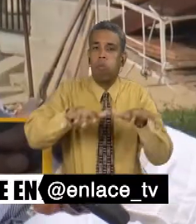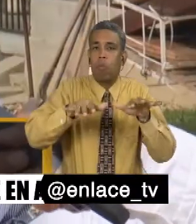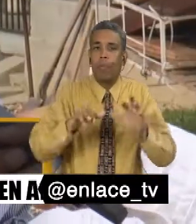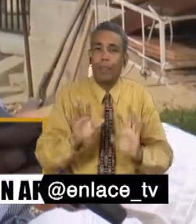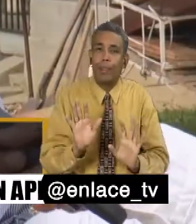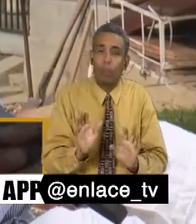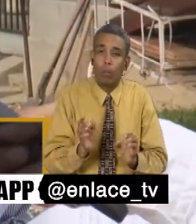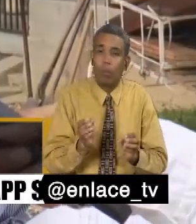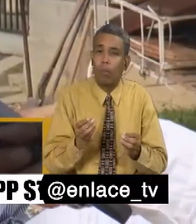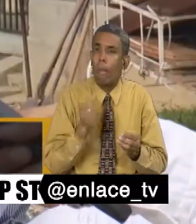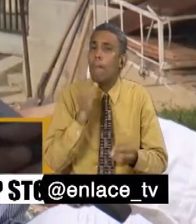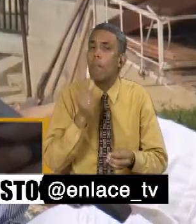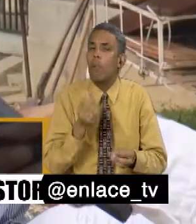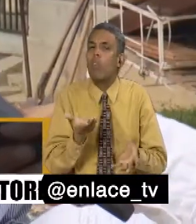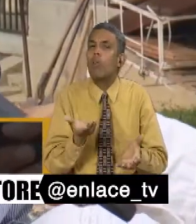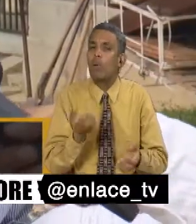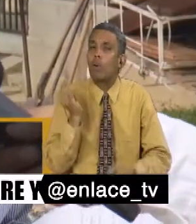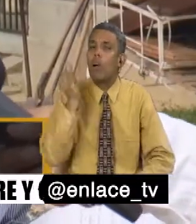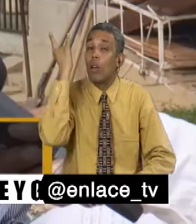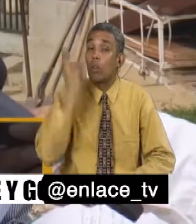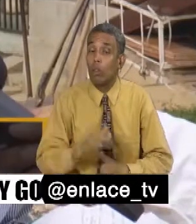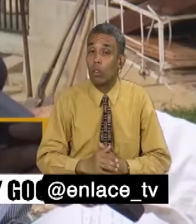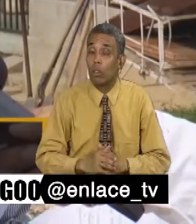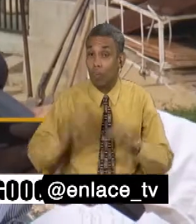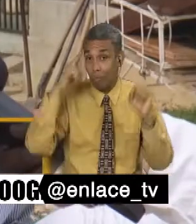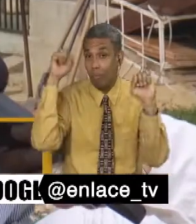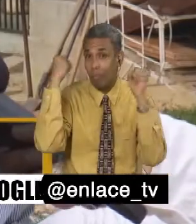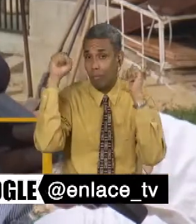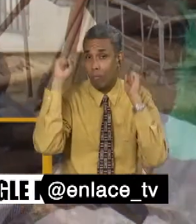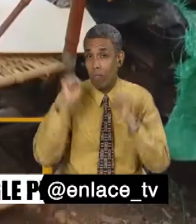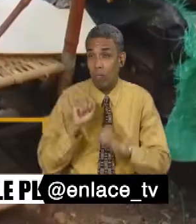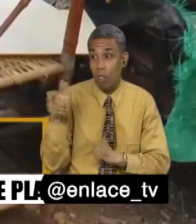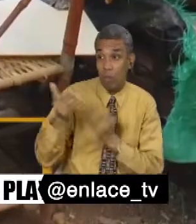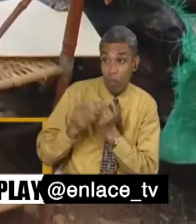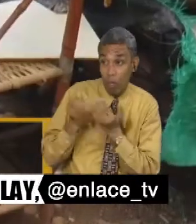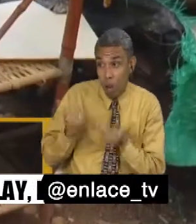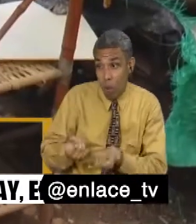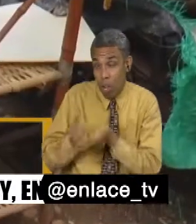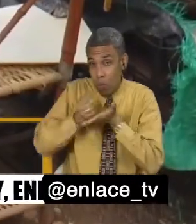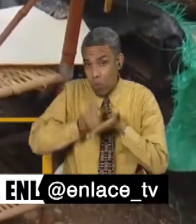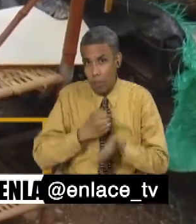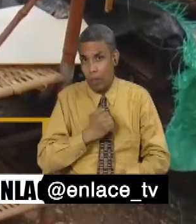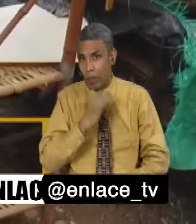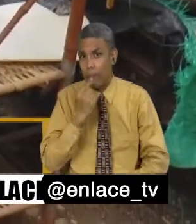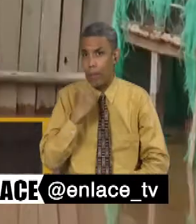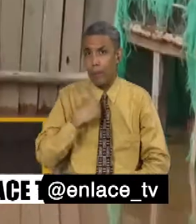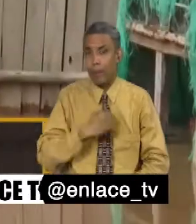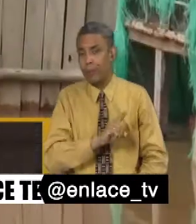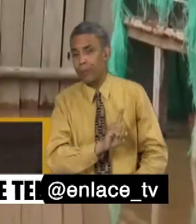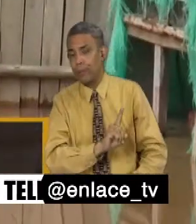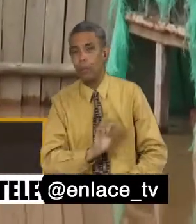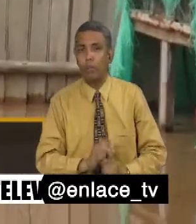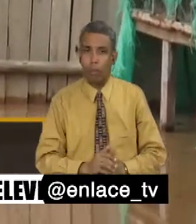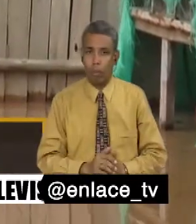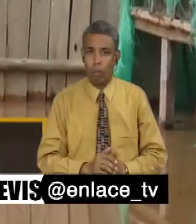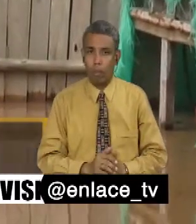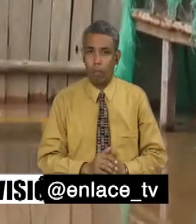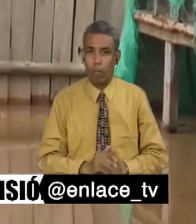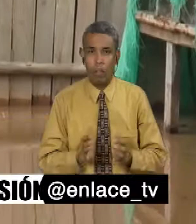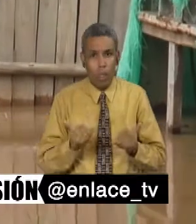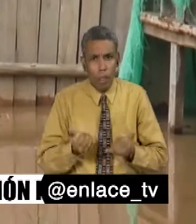del río suba de nivel y entonces ahí es más preocupante? Asimismo, piden la presencia y ayuda de las